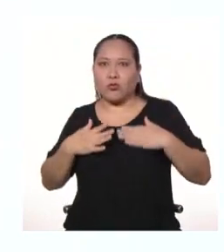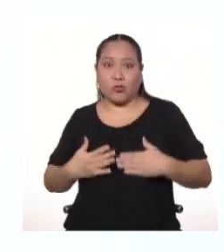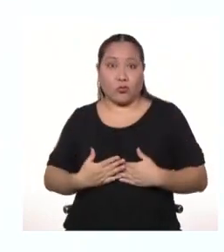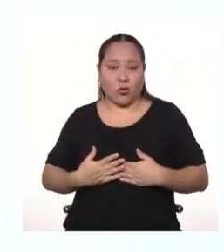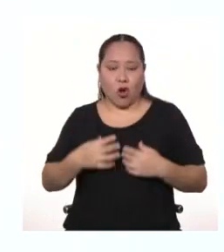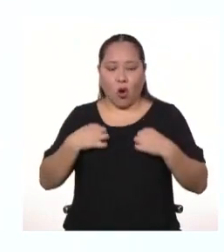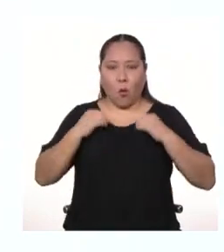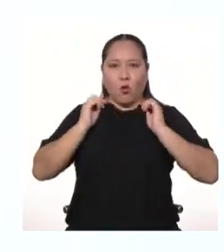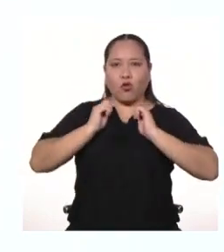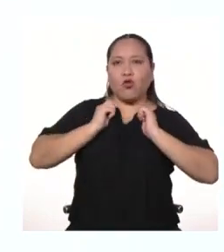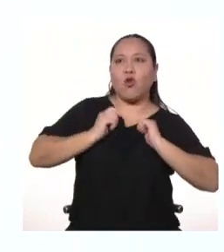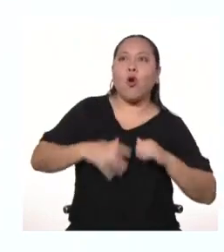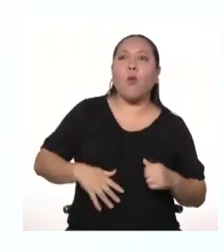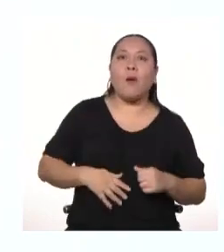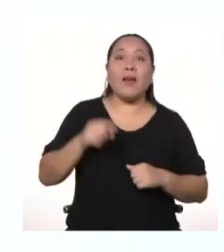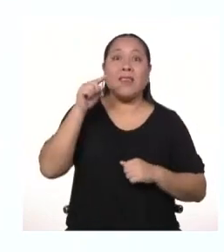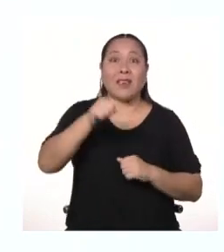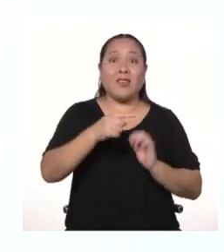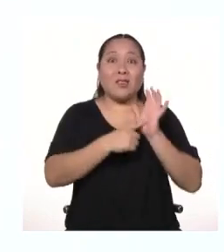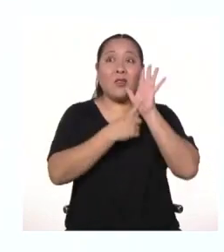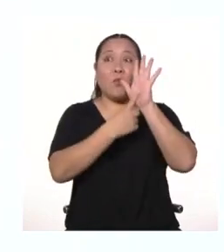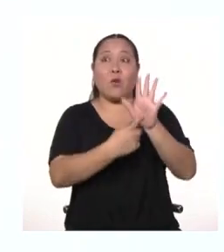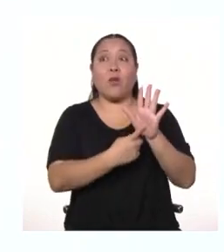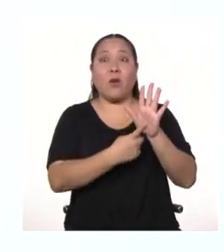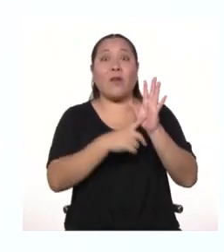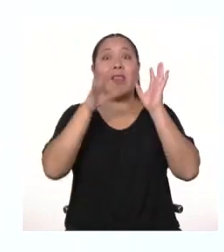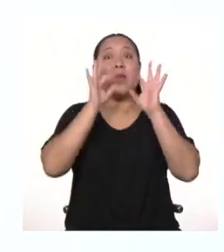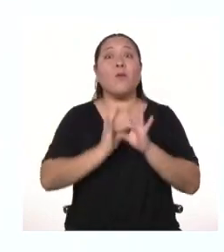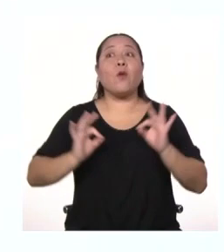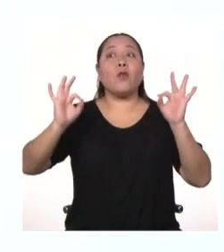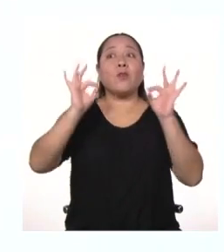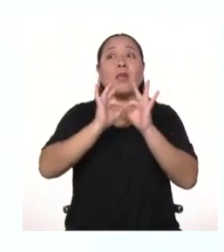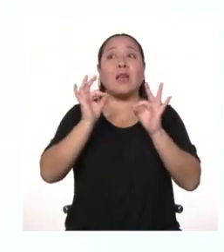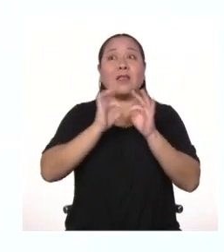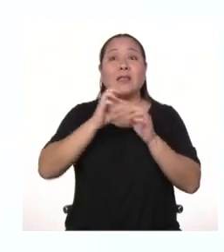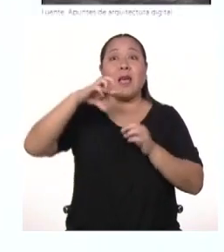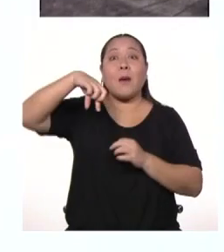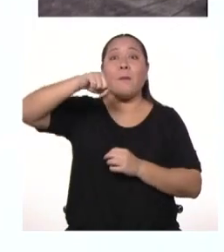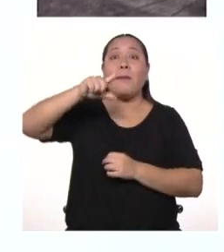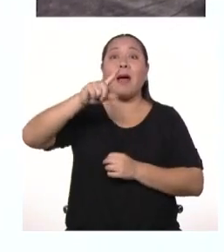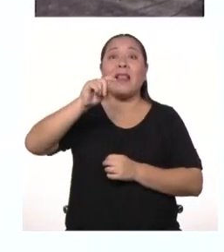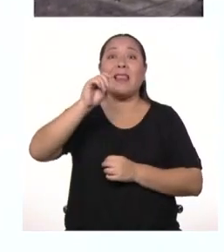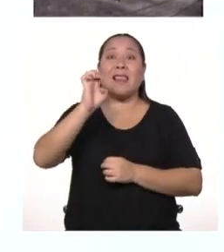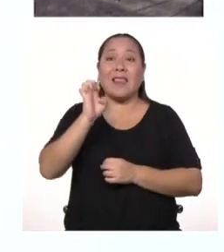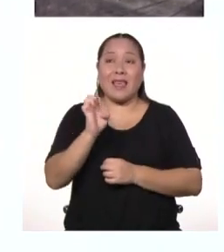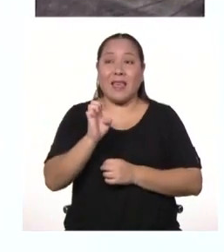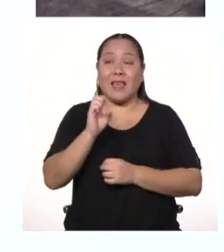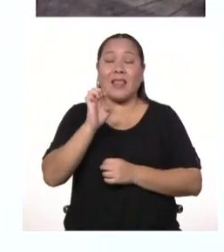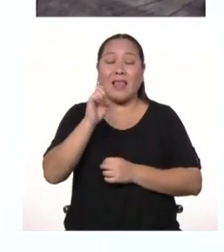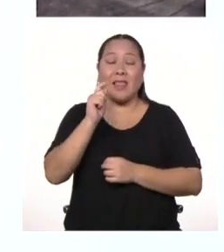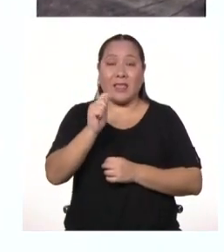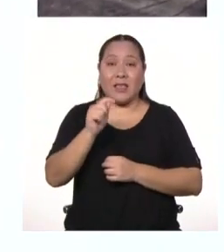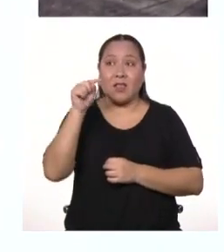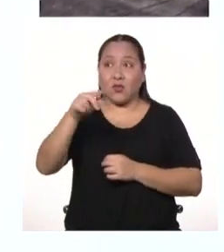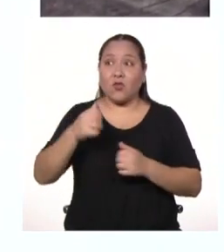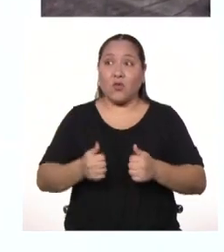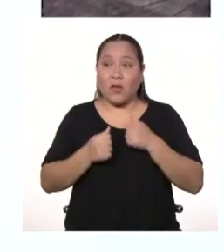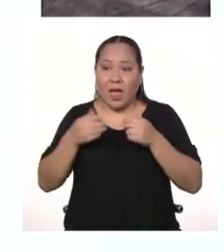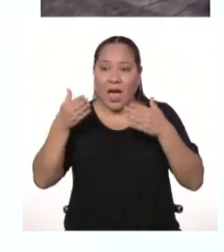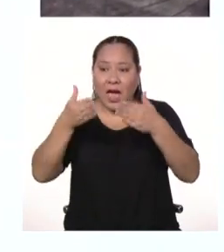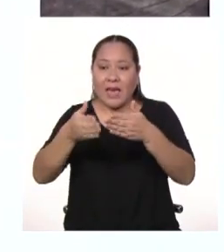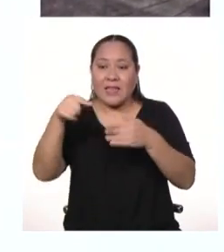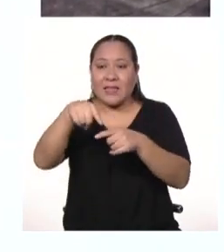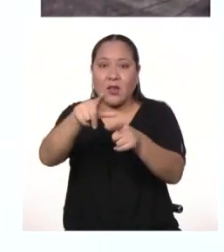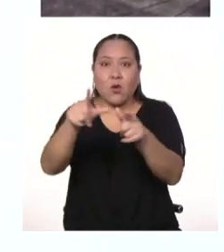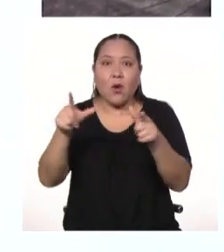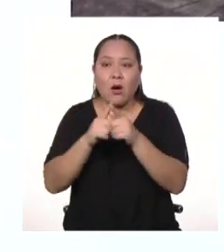la que vestía, y esto se puede ver en la importancia que tenía el Palais Concert en su vida, pues ahí se reunía